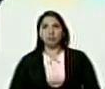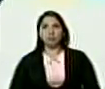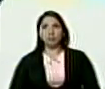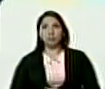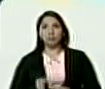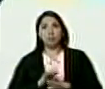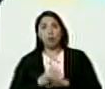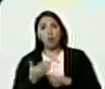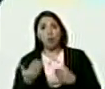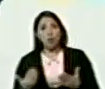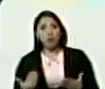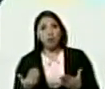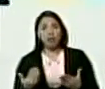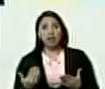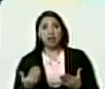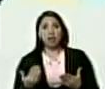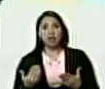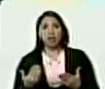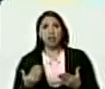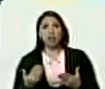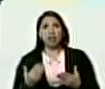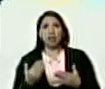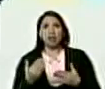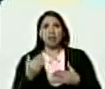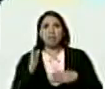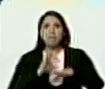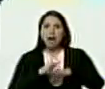porque ocurre reiteradamente